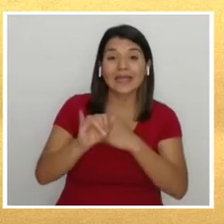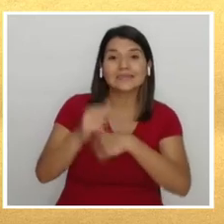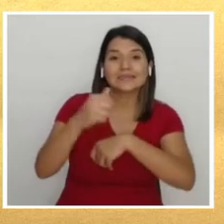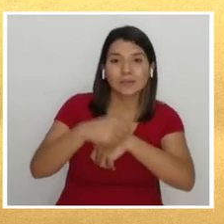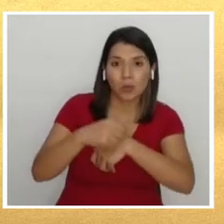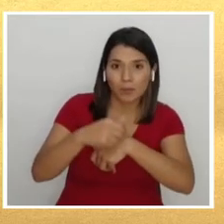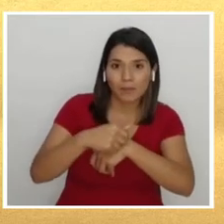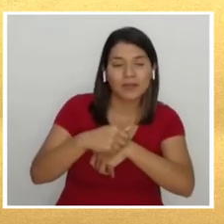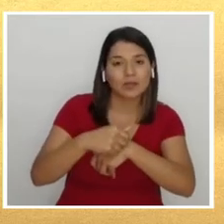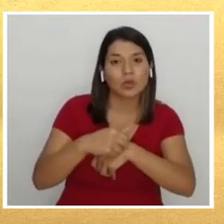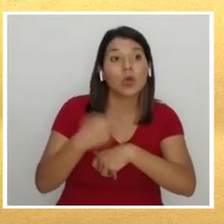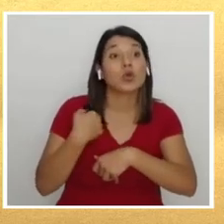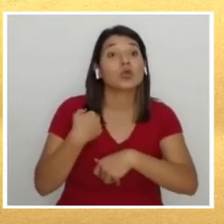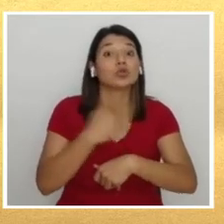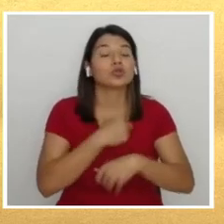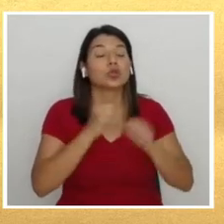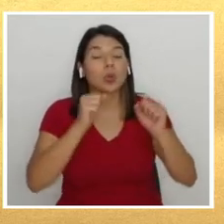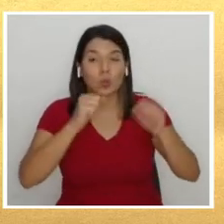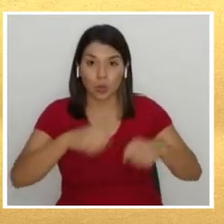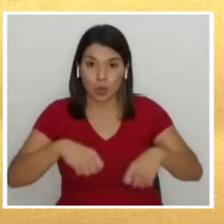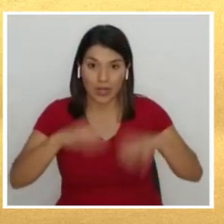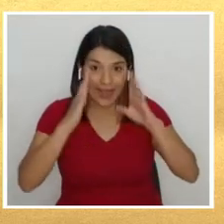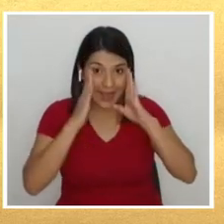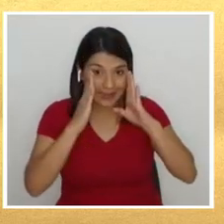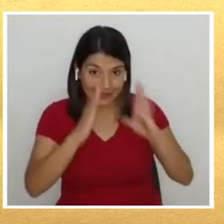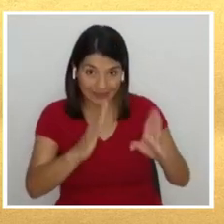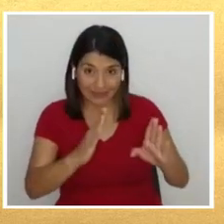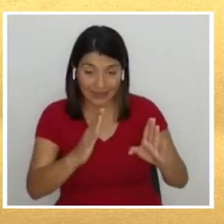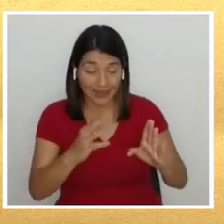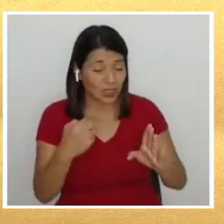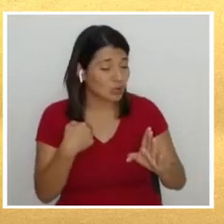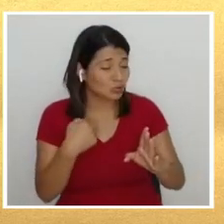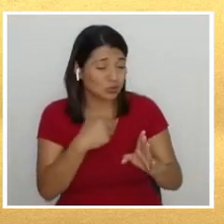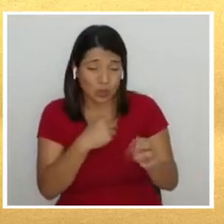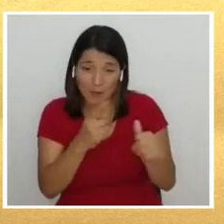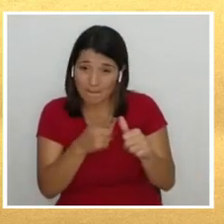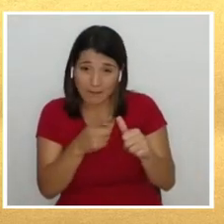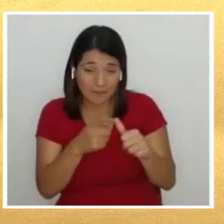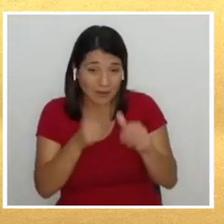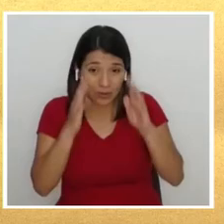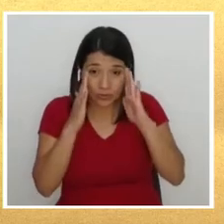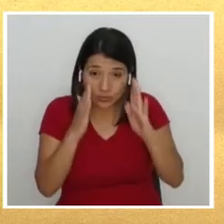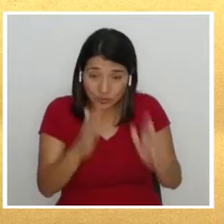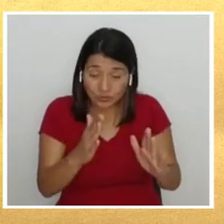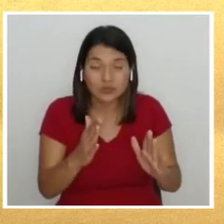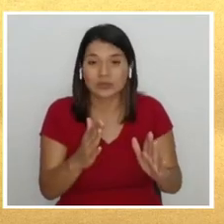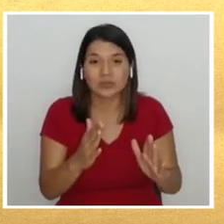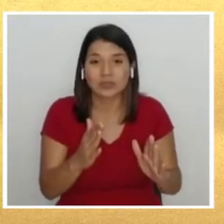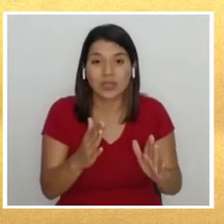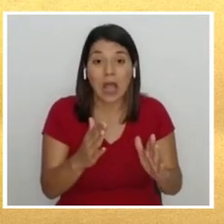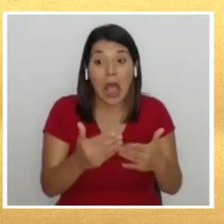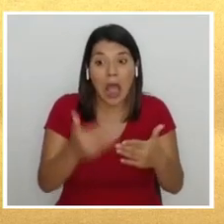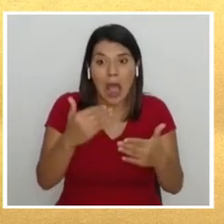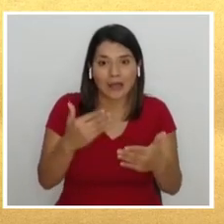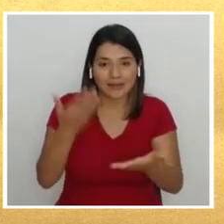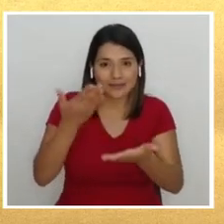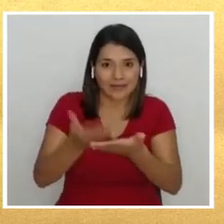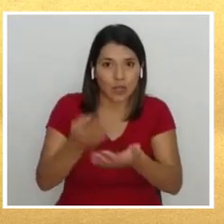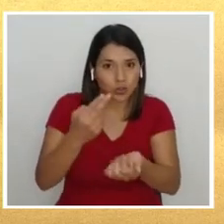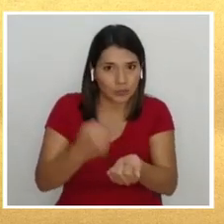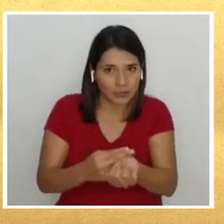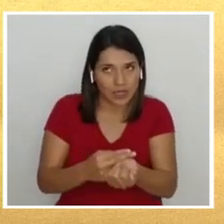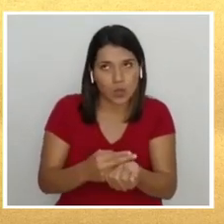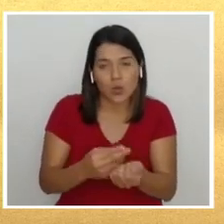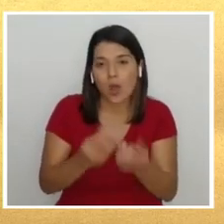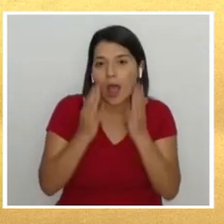que somos los primeros respondedores, que somos los de la atención prehospitalaria, que es fundamental, y